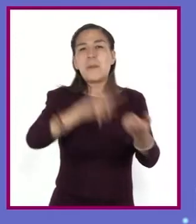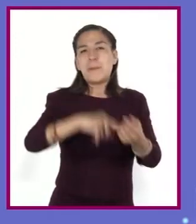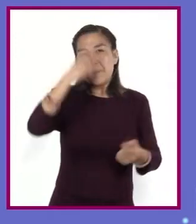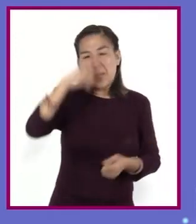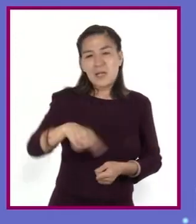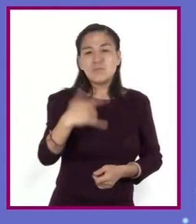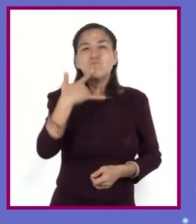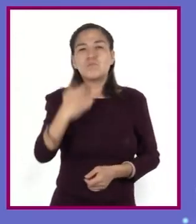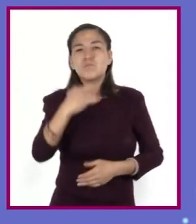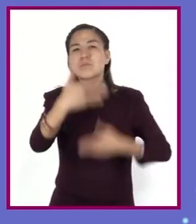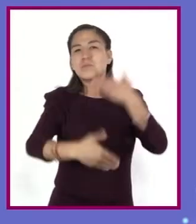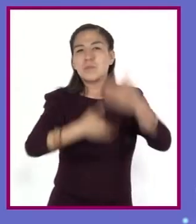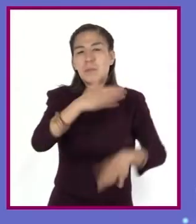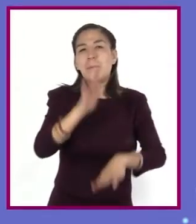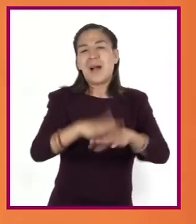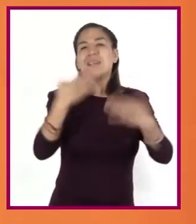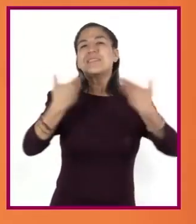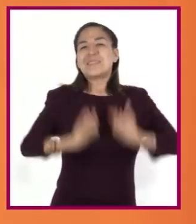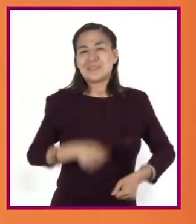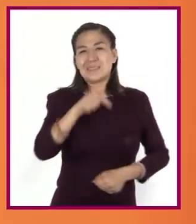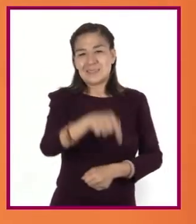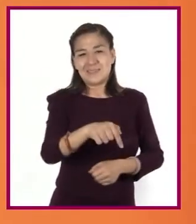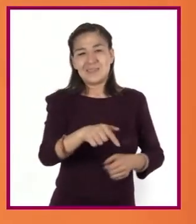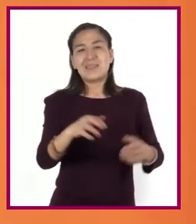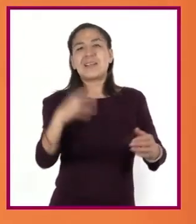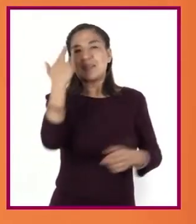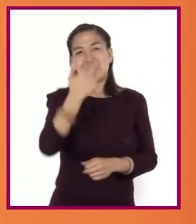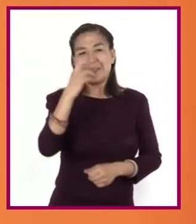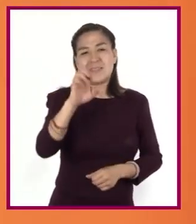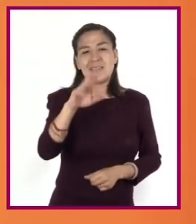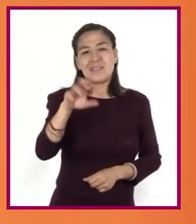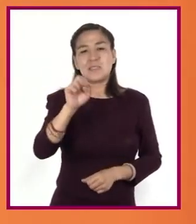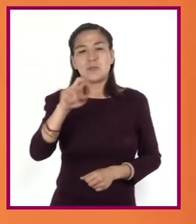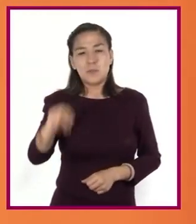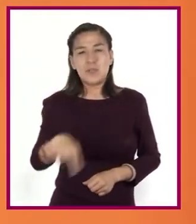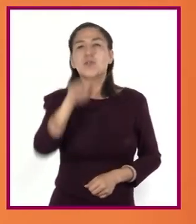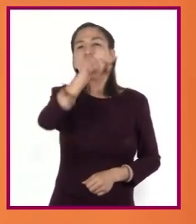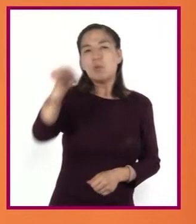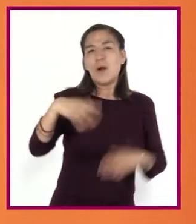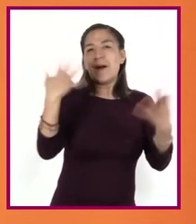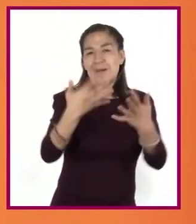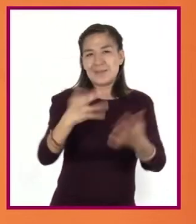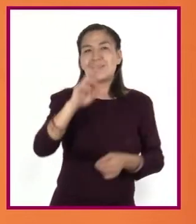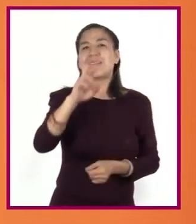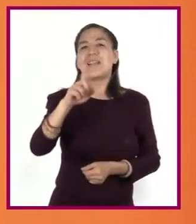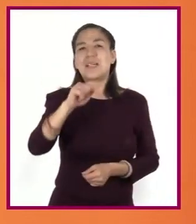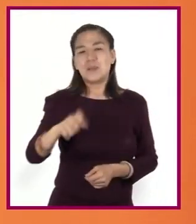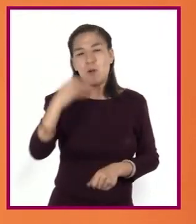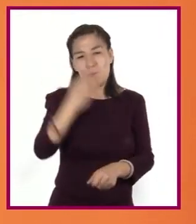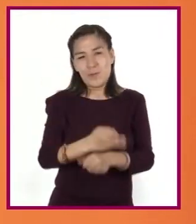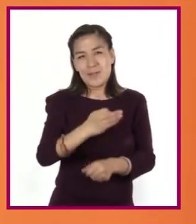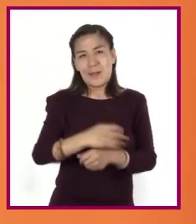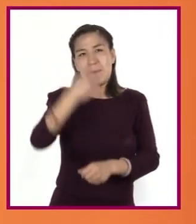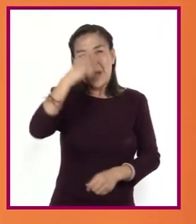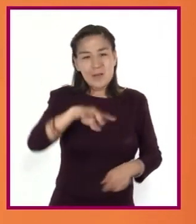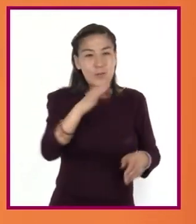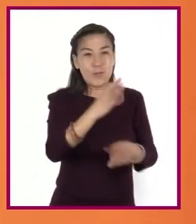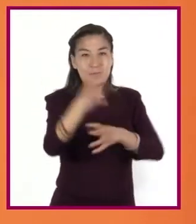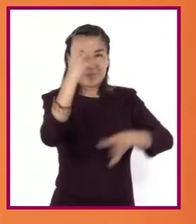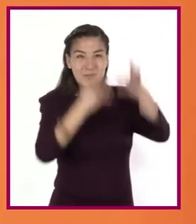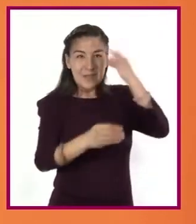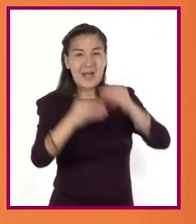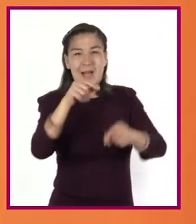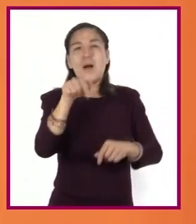para reforzar el resumen. Es momento de hacer un reto para integrar todo lo aprendido durante la sesión. ¿Listas y